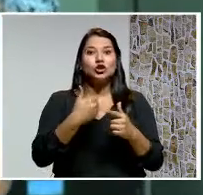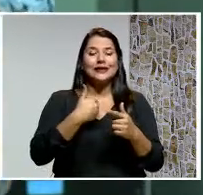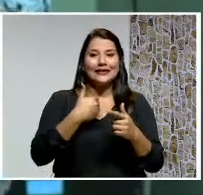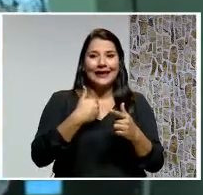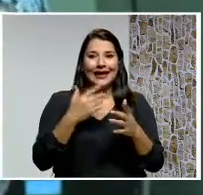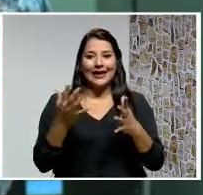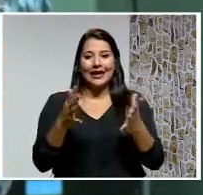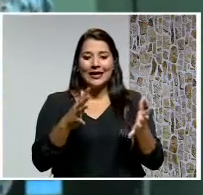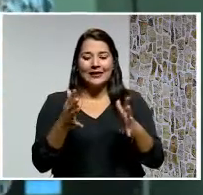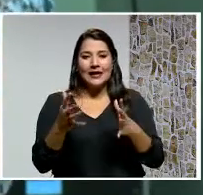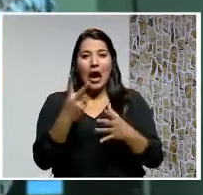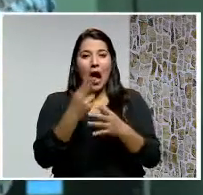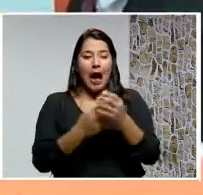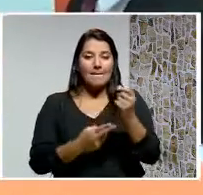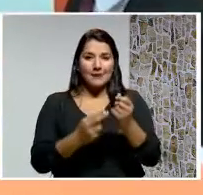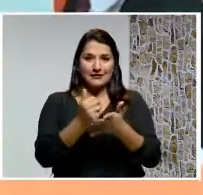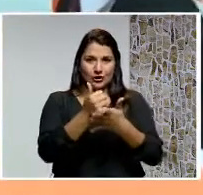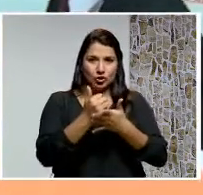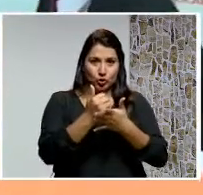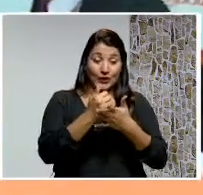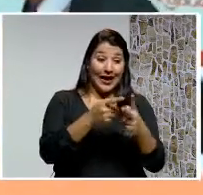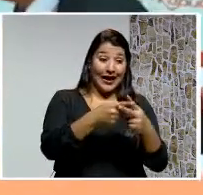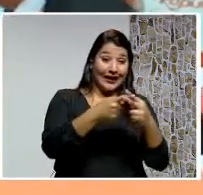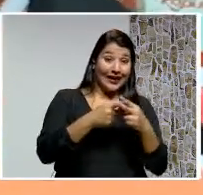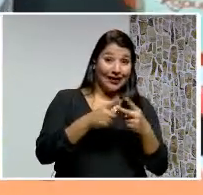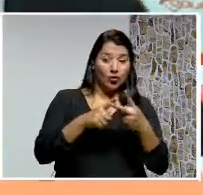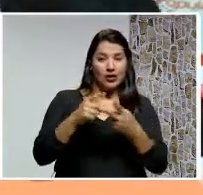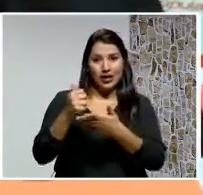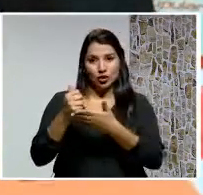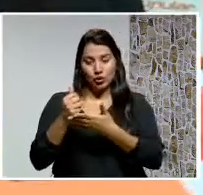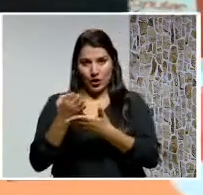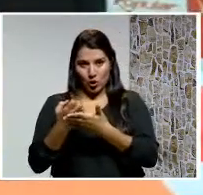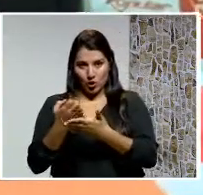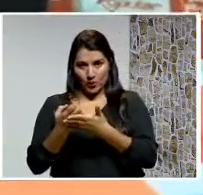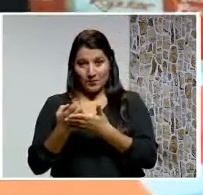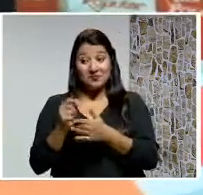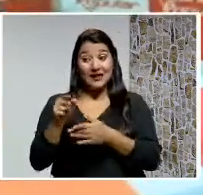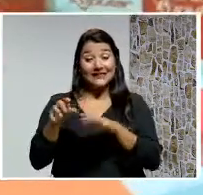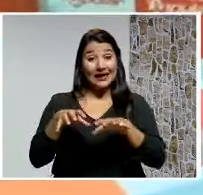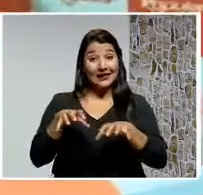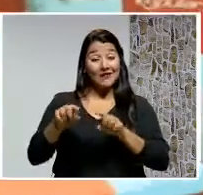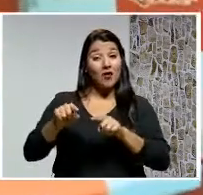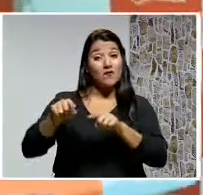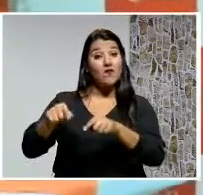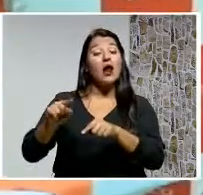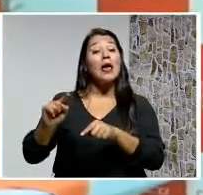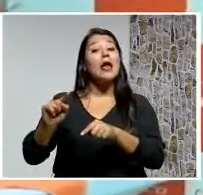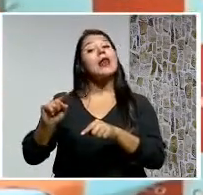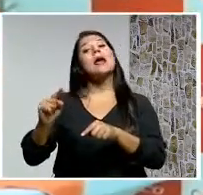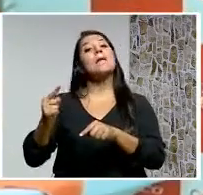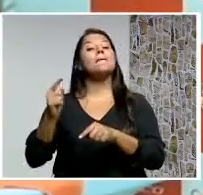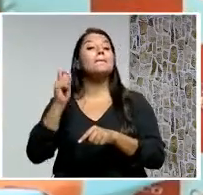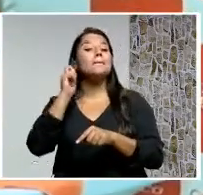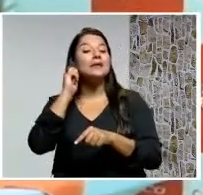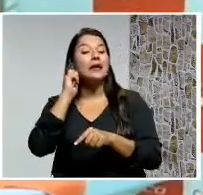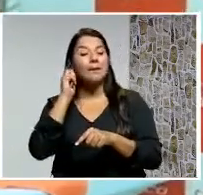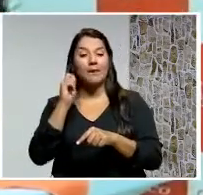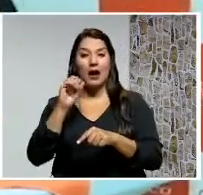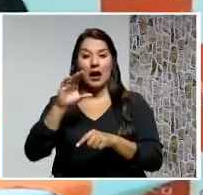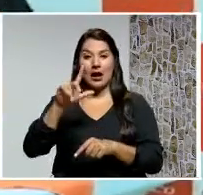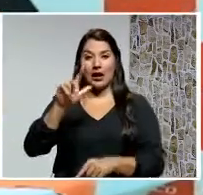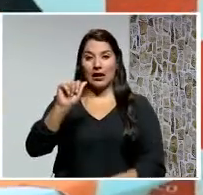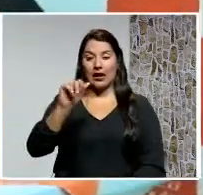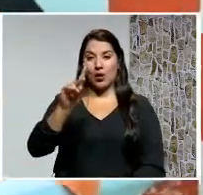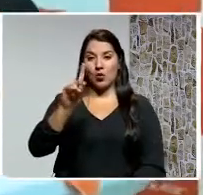crédito y subsidio de vivienda. En el evento estuvo presente la primera dama Claudia Dobles, quien instó a la banca privada a formar parte de